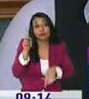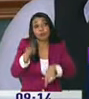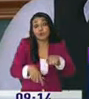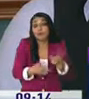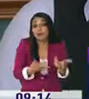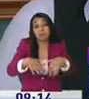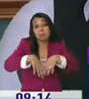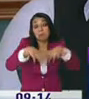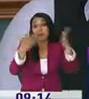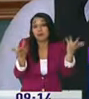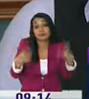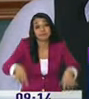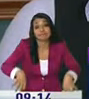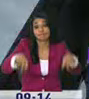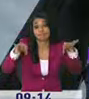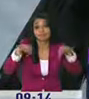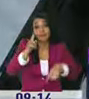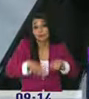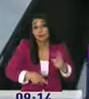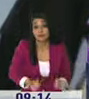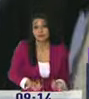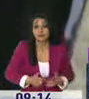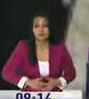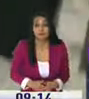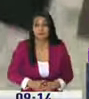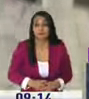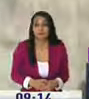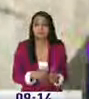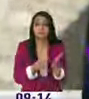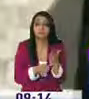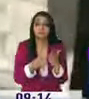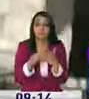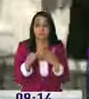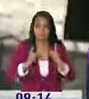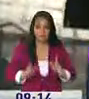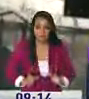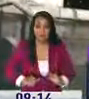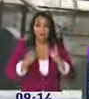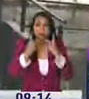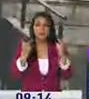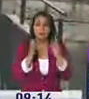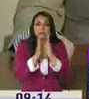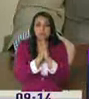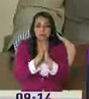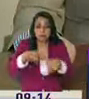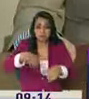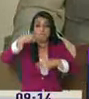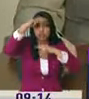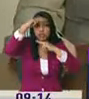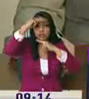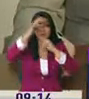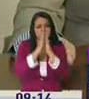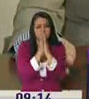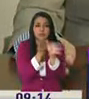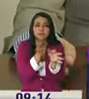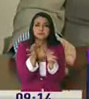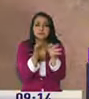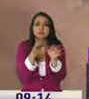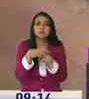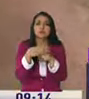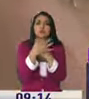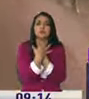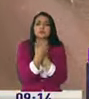mayoría no tienen acceso. El Ministerio de Salud Pública pidió un espacio a este noticiero para explicar la